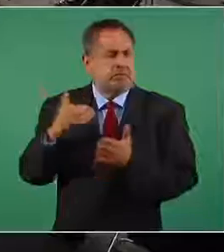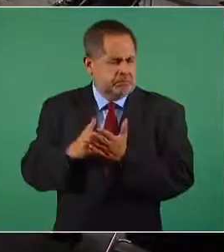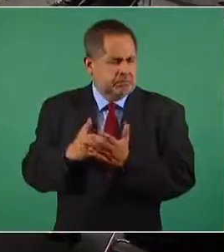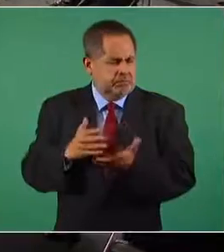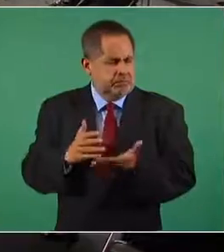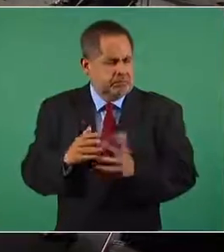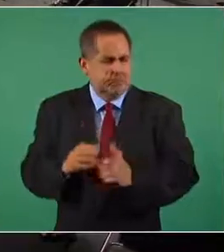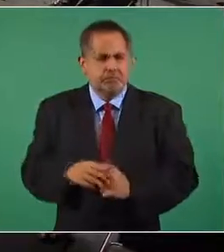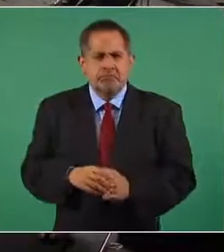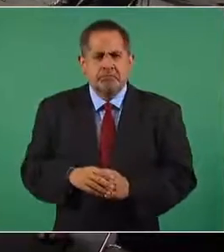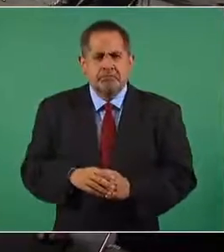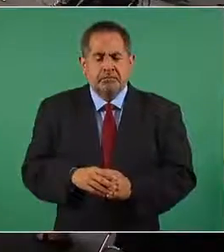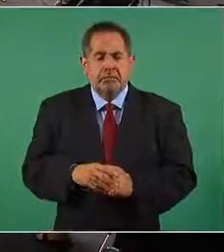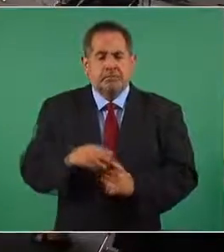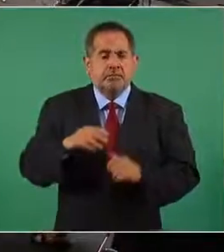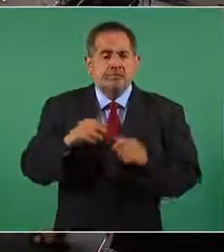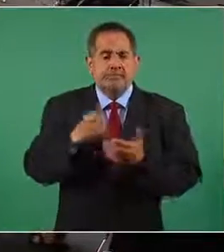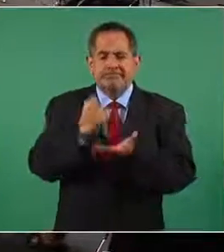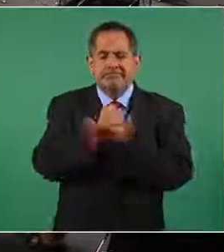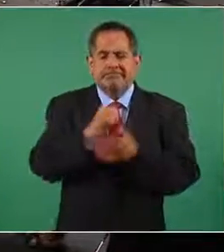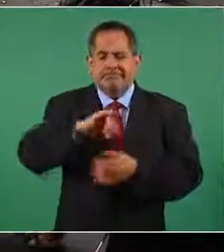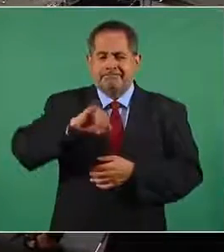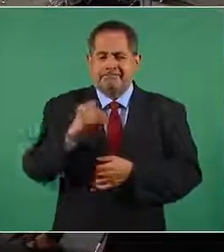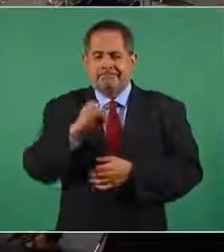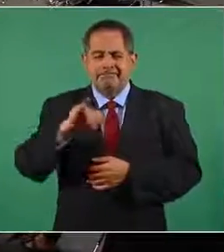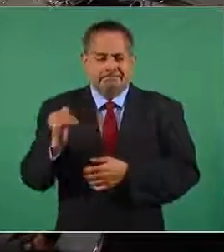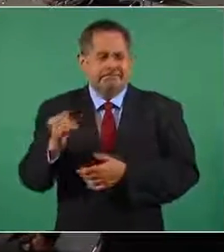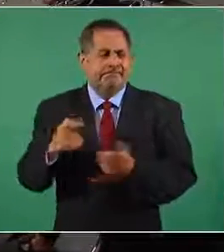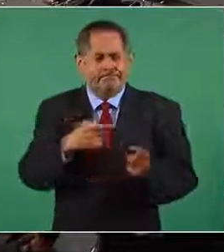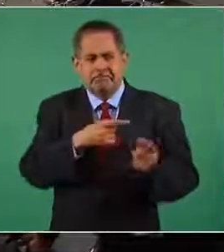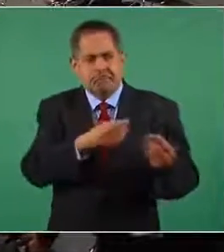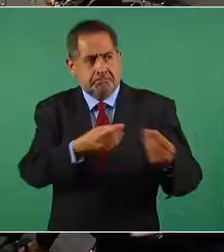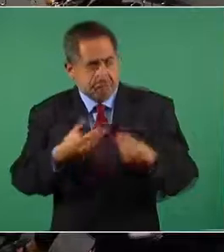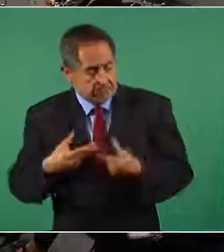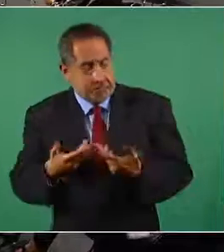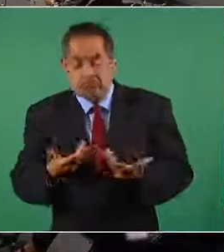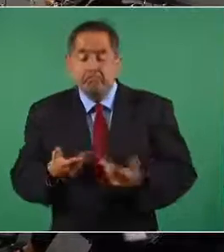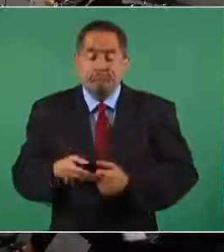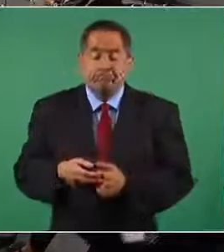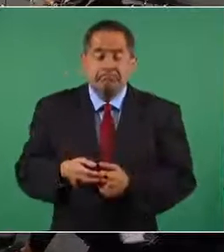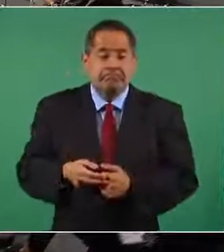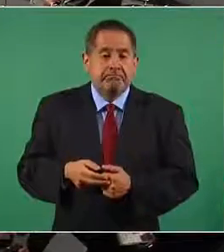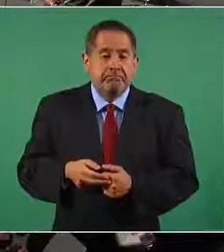1,350,000 de Johnson y Johnson, y se